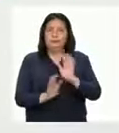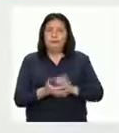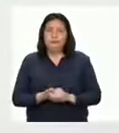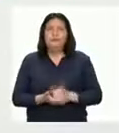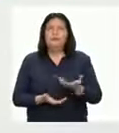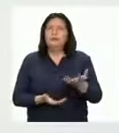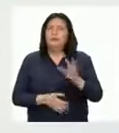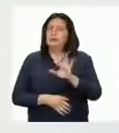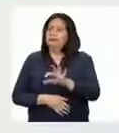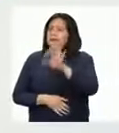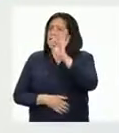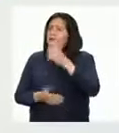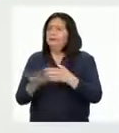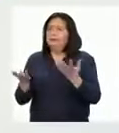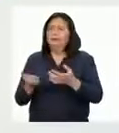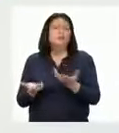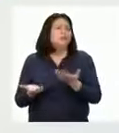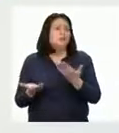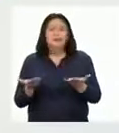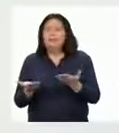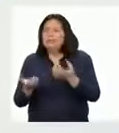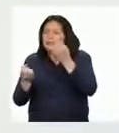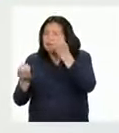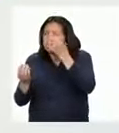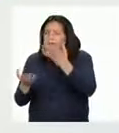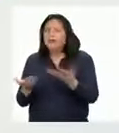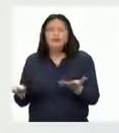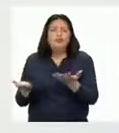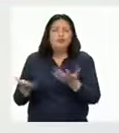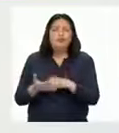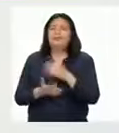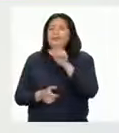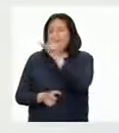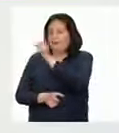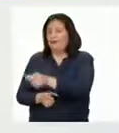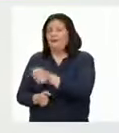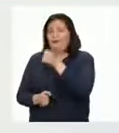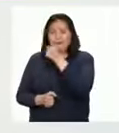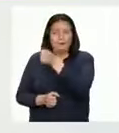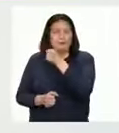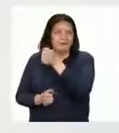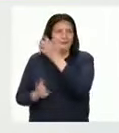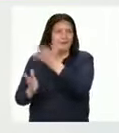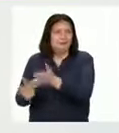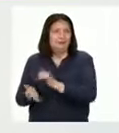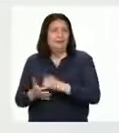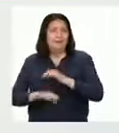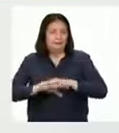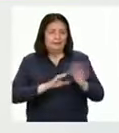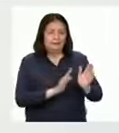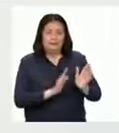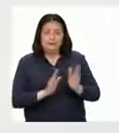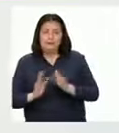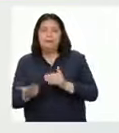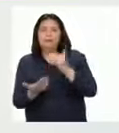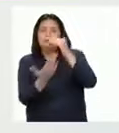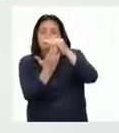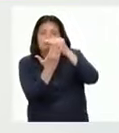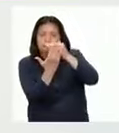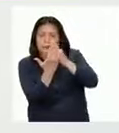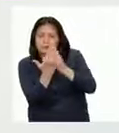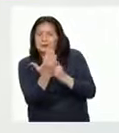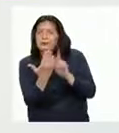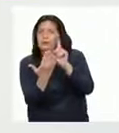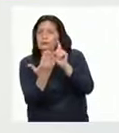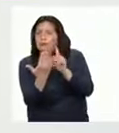la identificación de las fuentes de información, o sea, de nuestro entrevistado o entrevistada, y la planificación mediante un esquema de